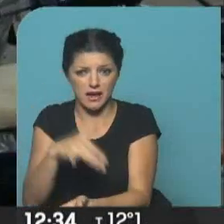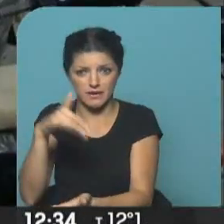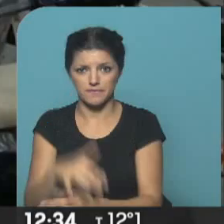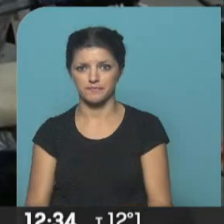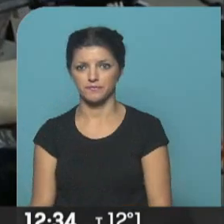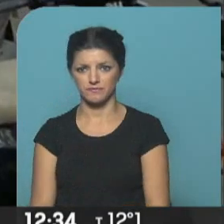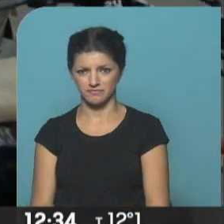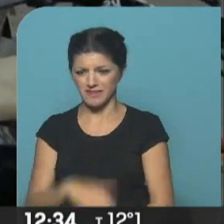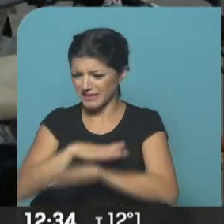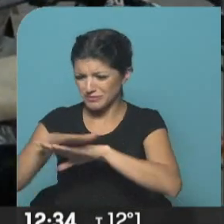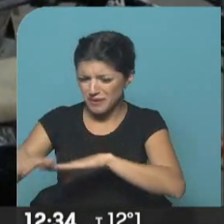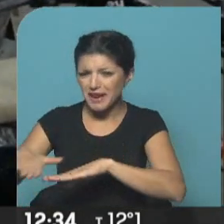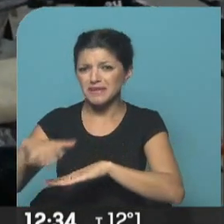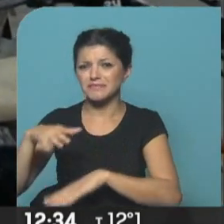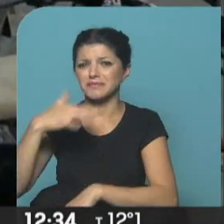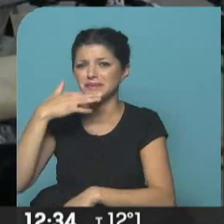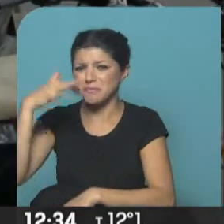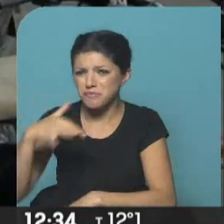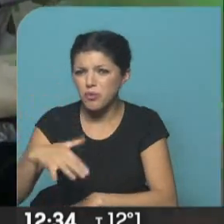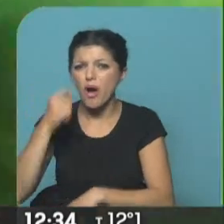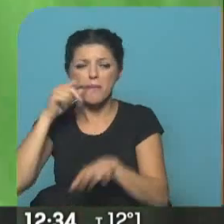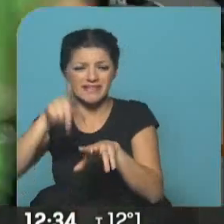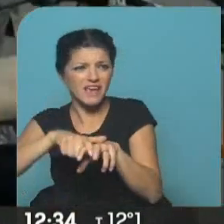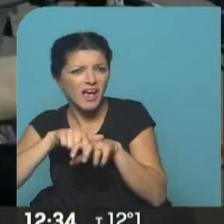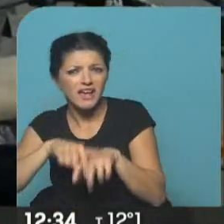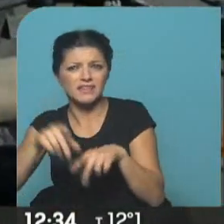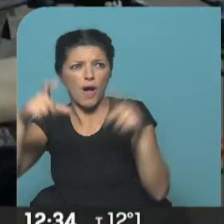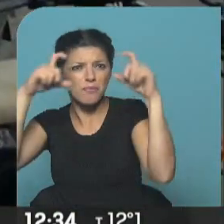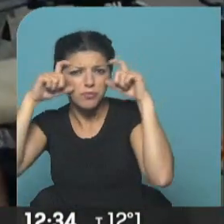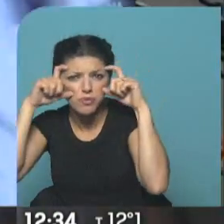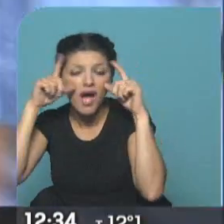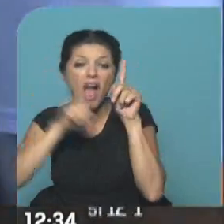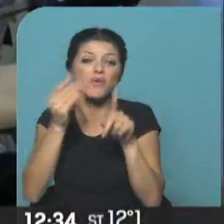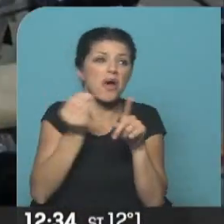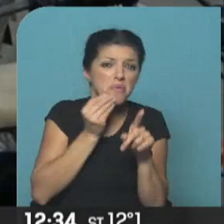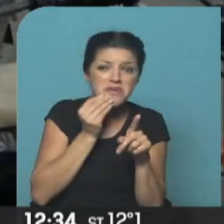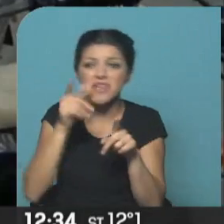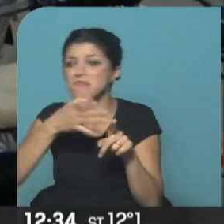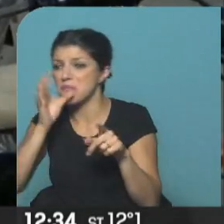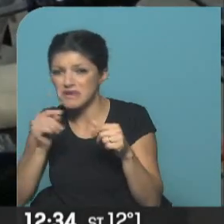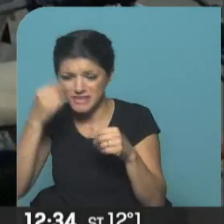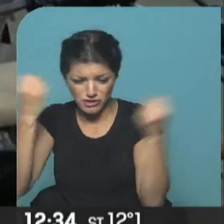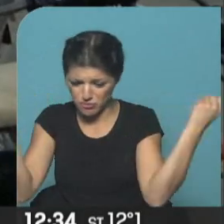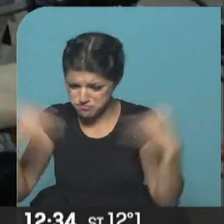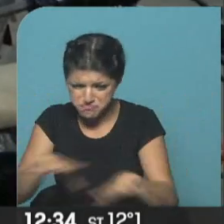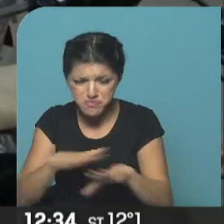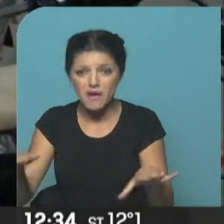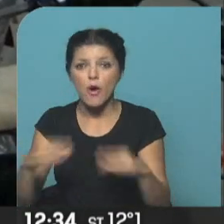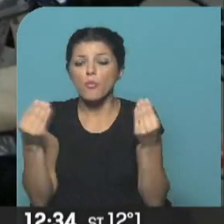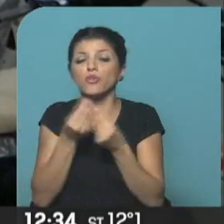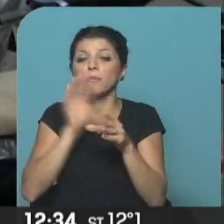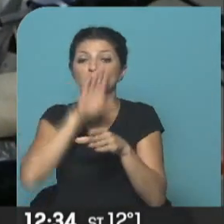el suelo chanclas, se veía gafas, comidas sin terminar, bebidas sin terminar, mucha gente encerrada en los bares,